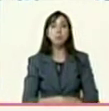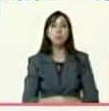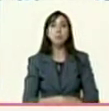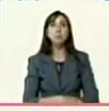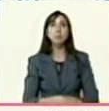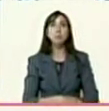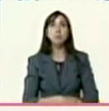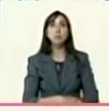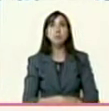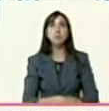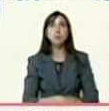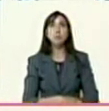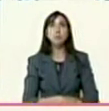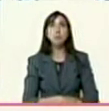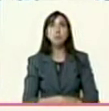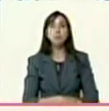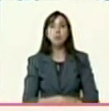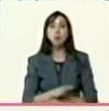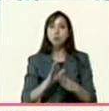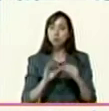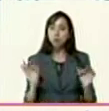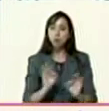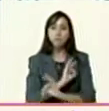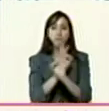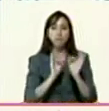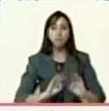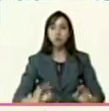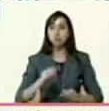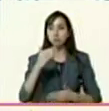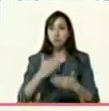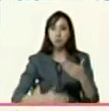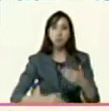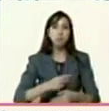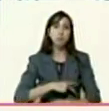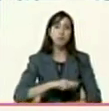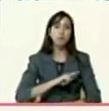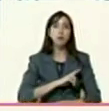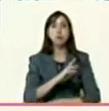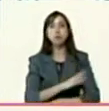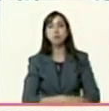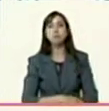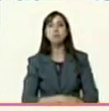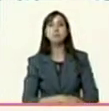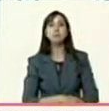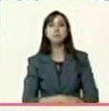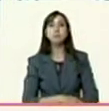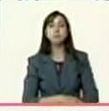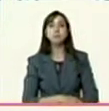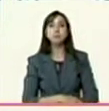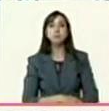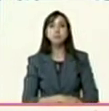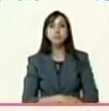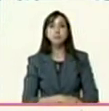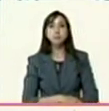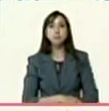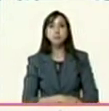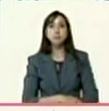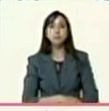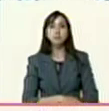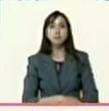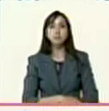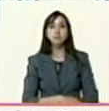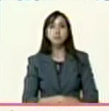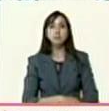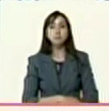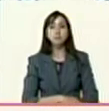suministros en el procedimiento de verificación patrimonial. Se inhabilitan hasta por 15